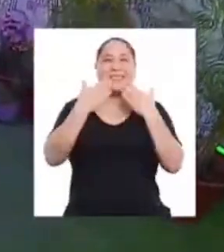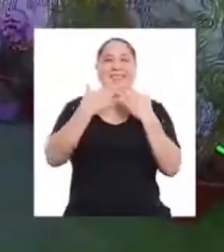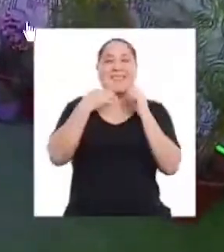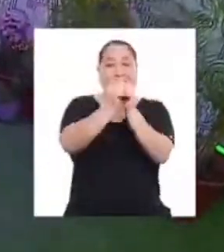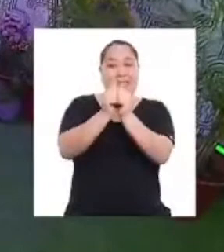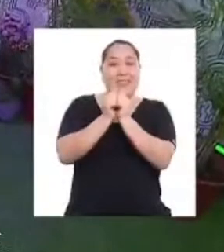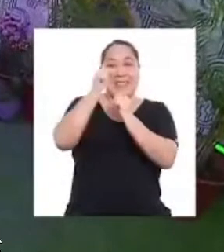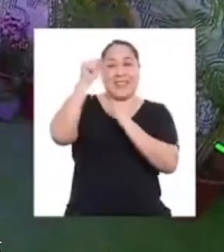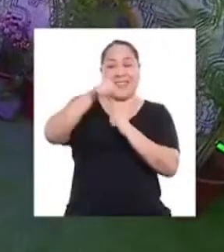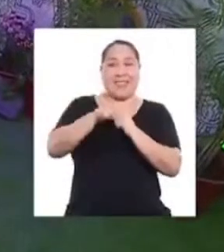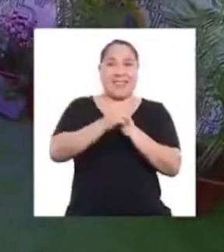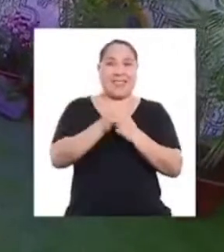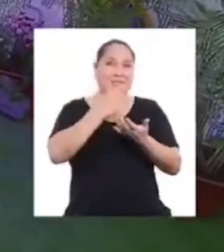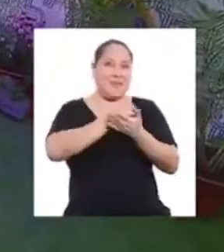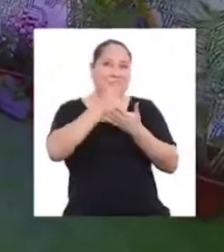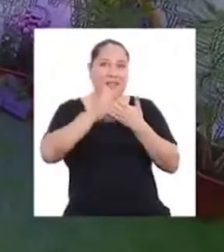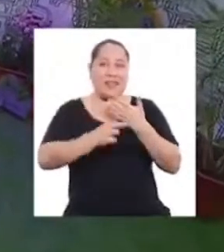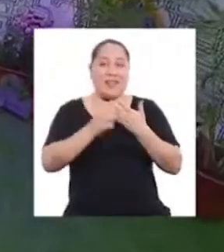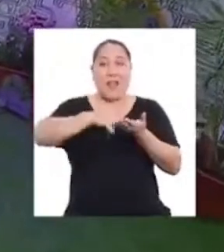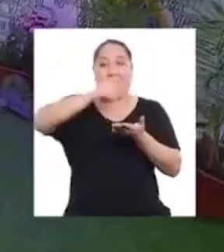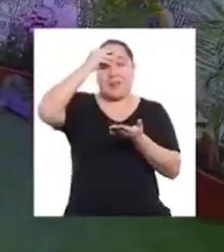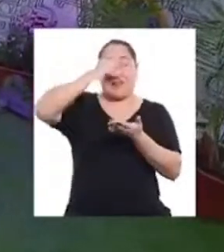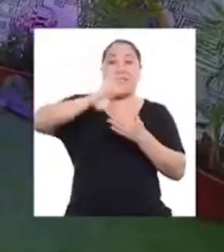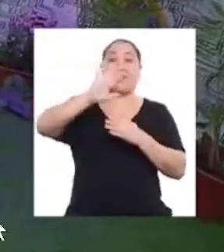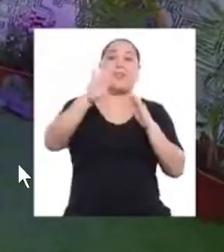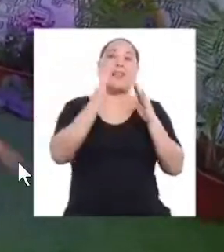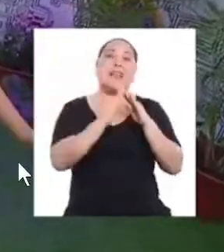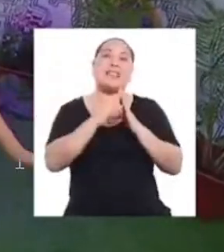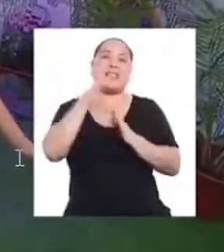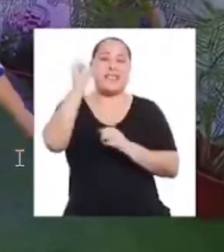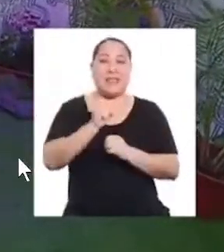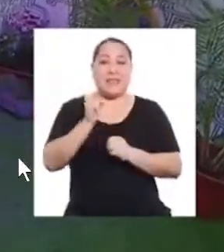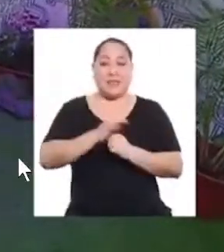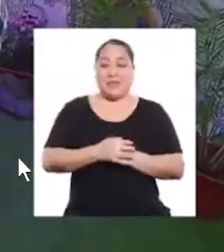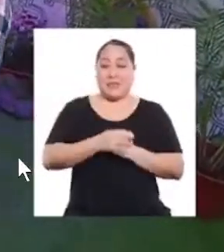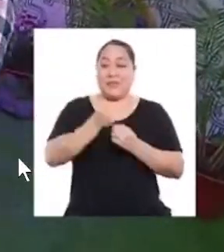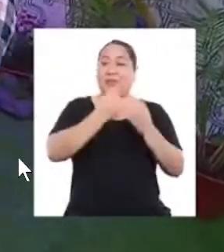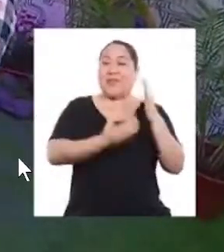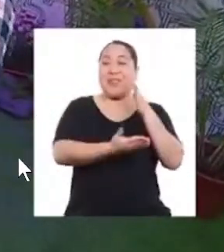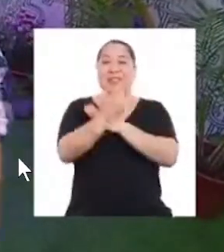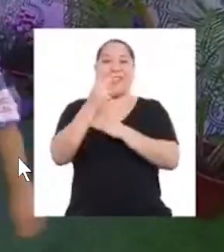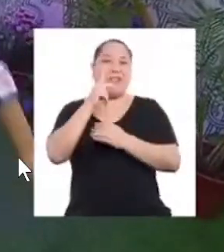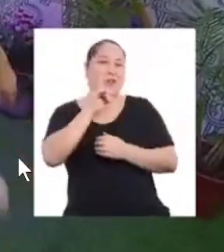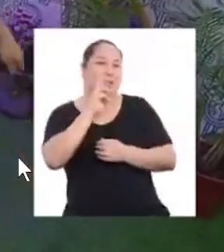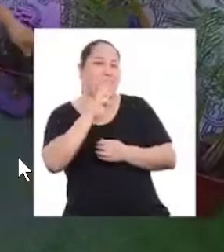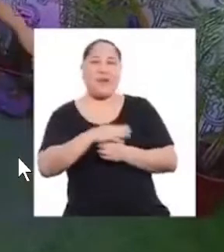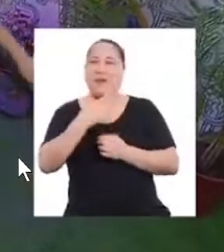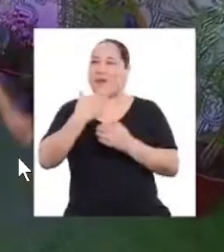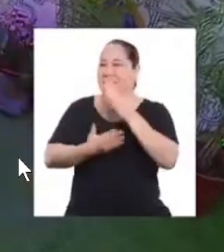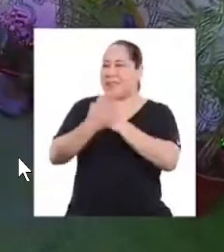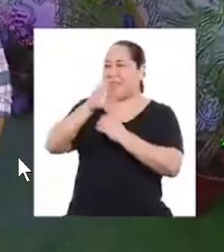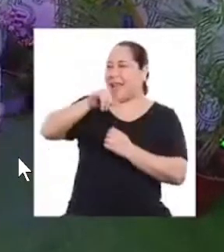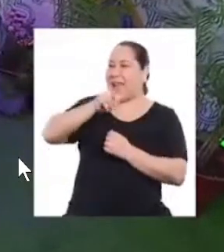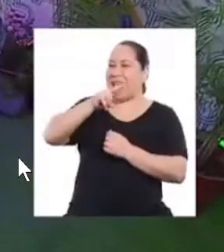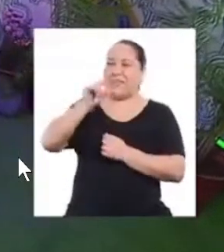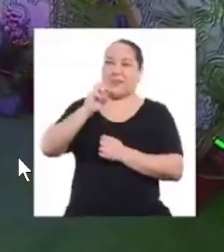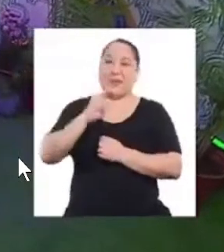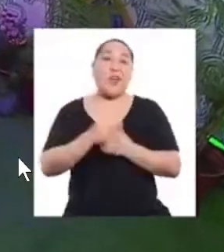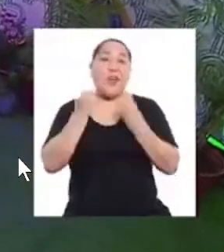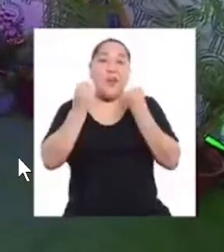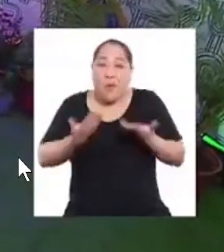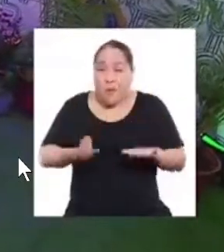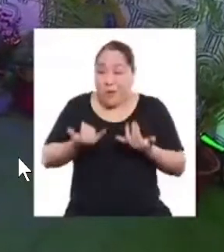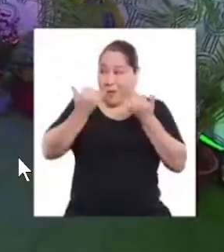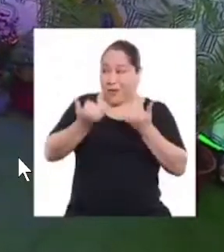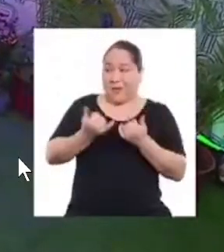gracias por acompañarnos en estas aventuras de aprendizaje desde sus casas. Así es. Buenos días, Subi. Buenos días, Jazmín. ¿Cómo estás el día de